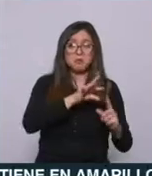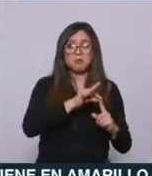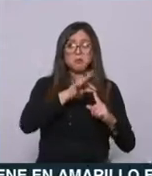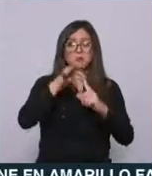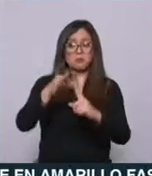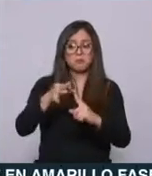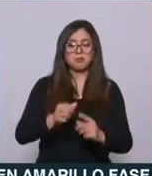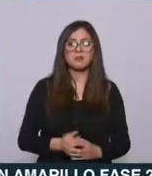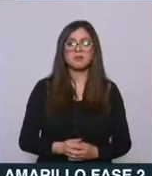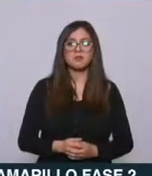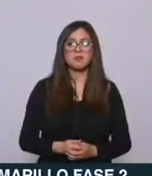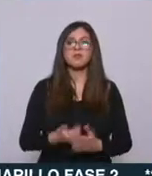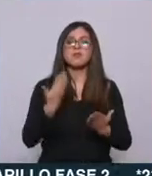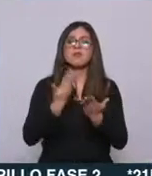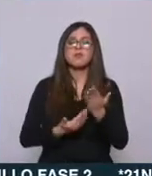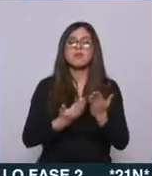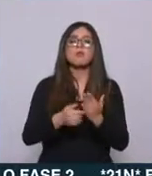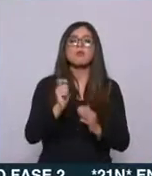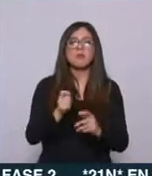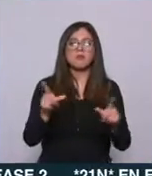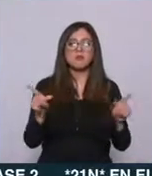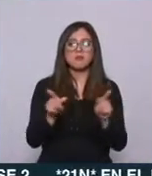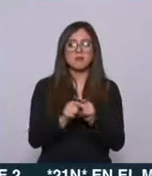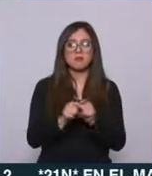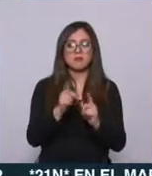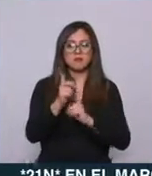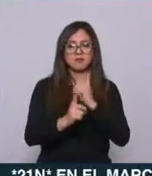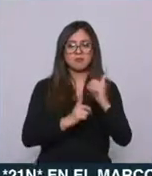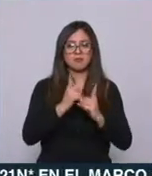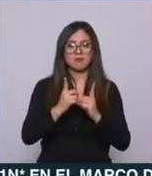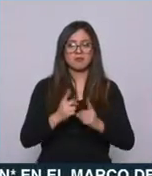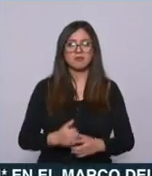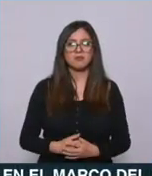Ahora es momento de viajar al mundo de las breves con Chucho.